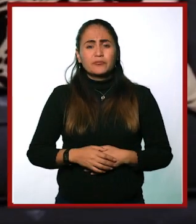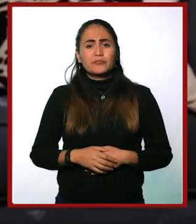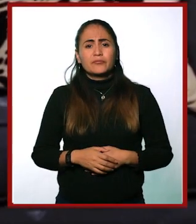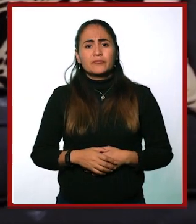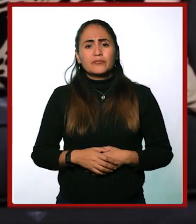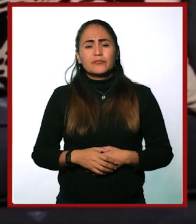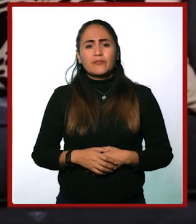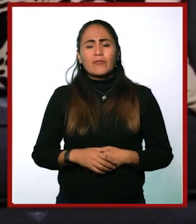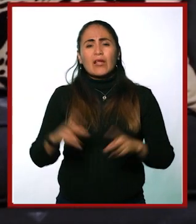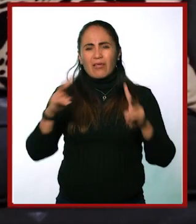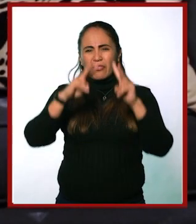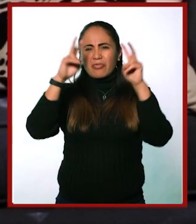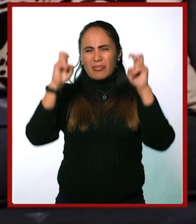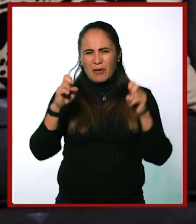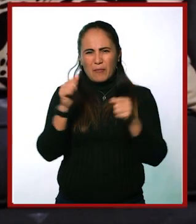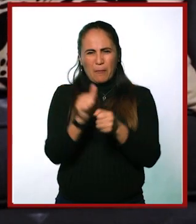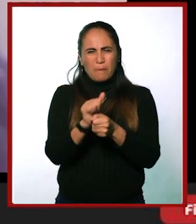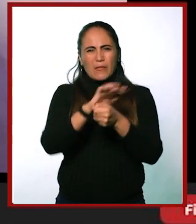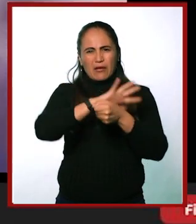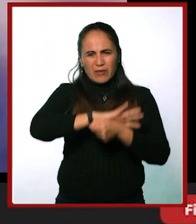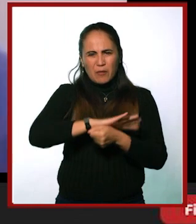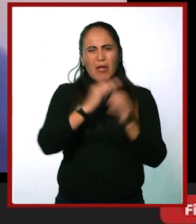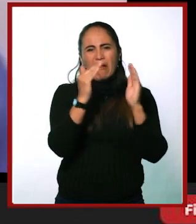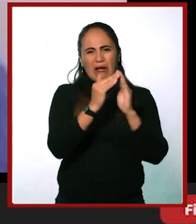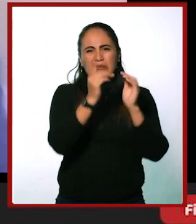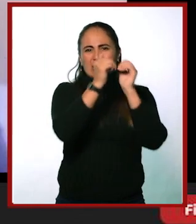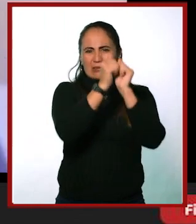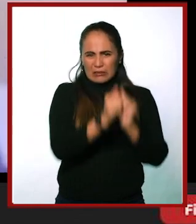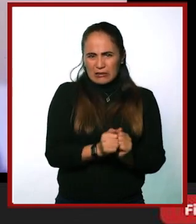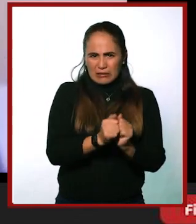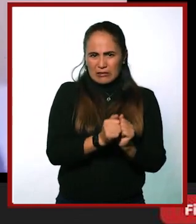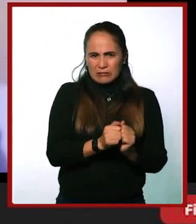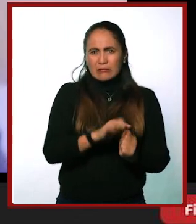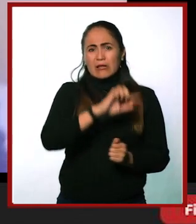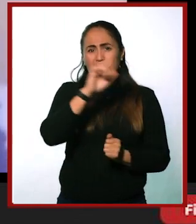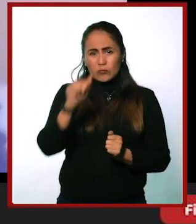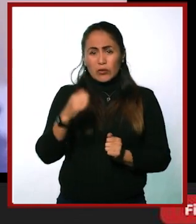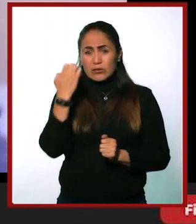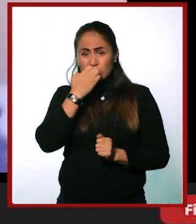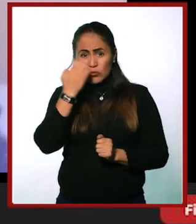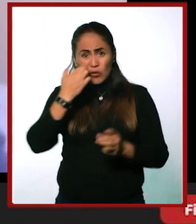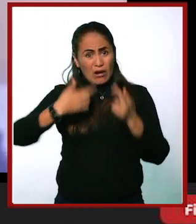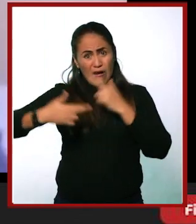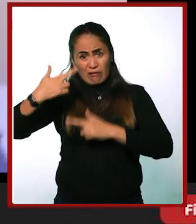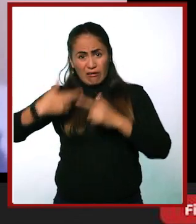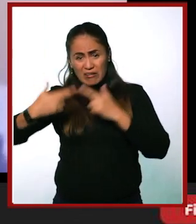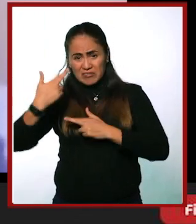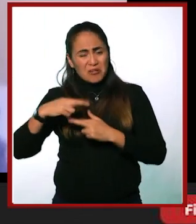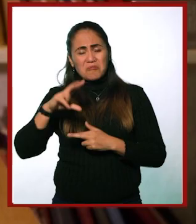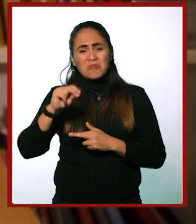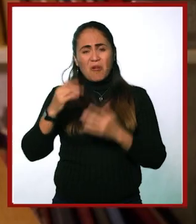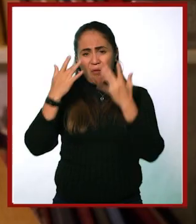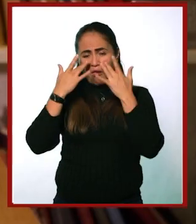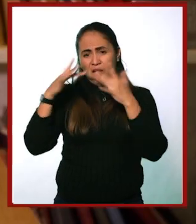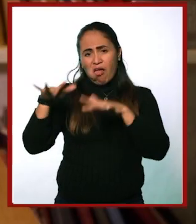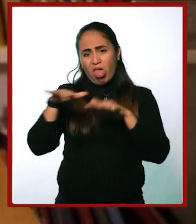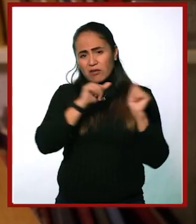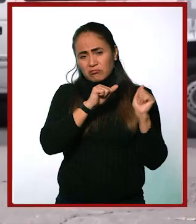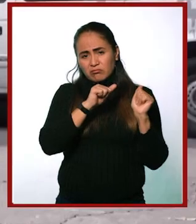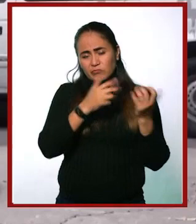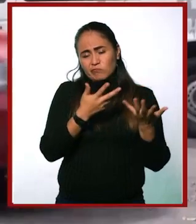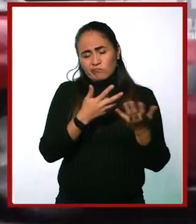después del tema de la pandemia y del encierro a su escuela. Hubo un abandono muy